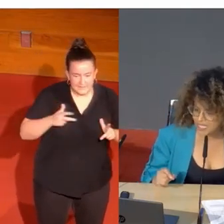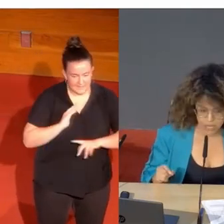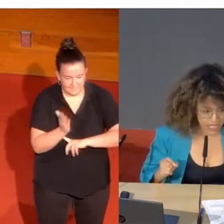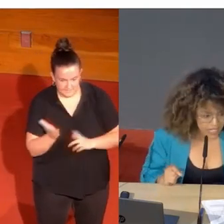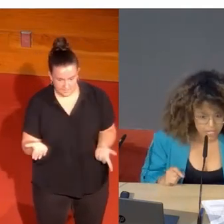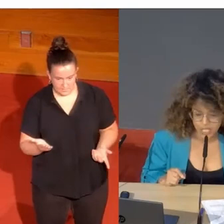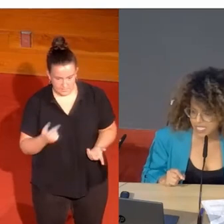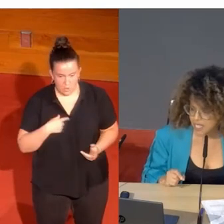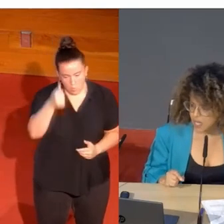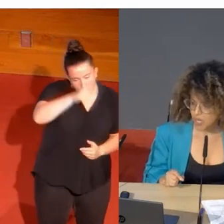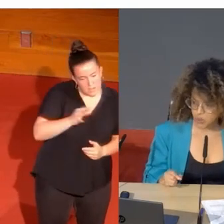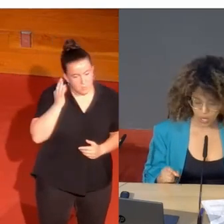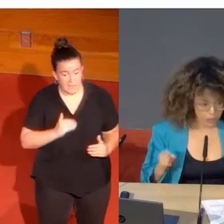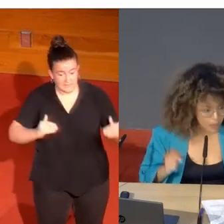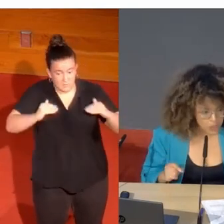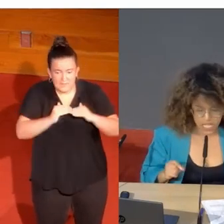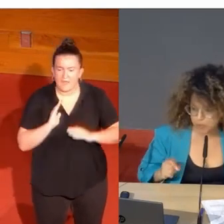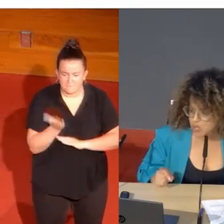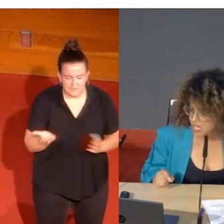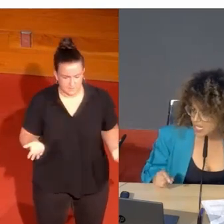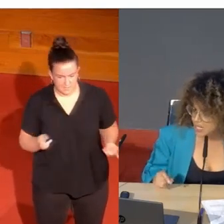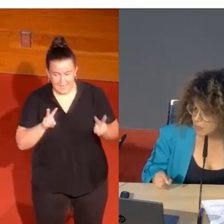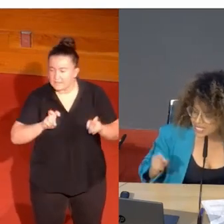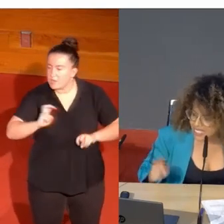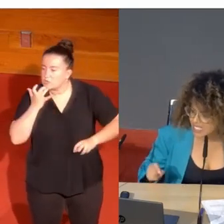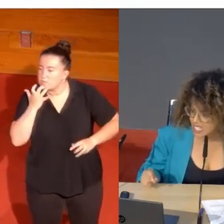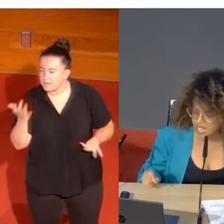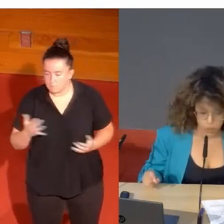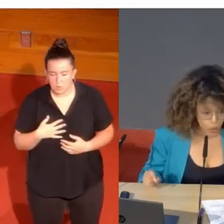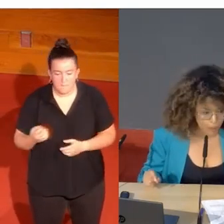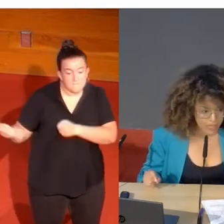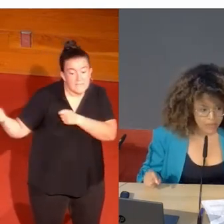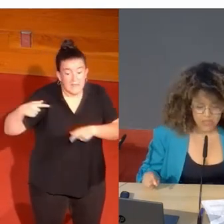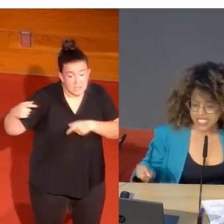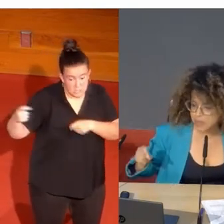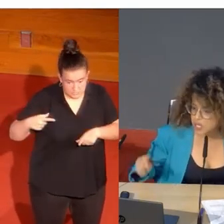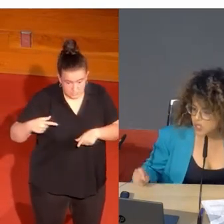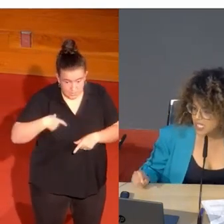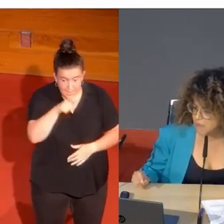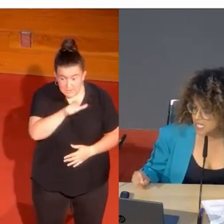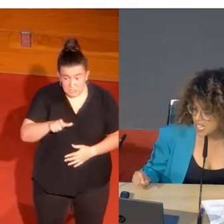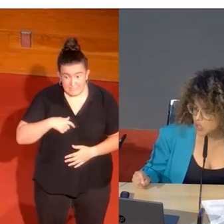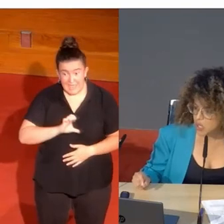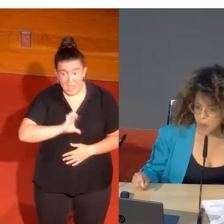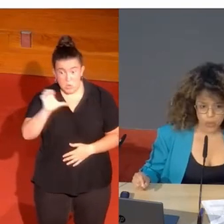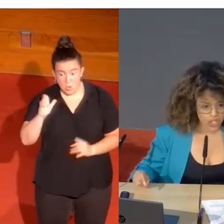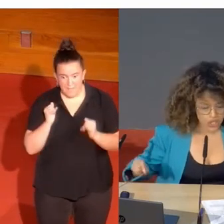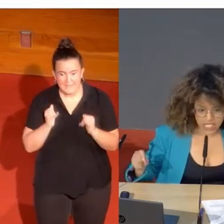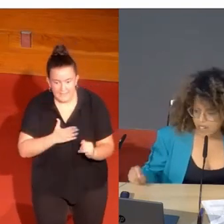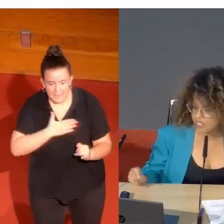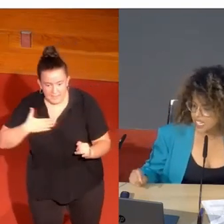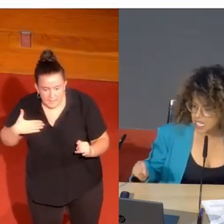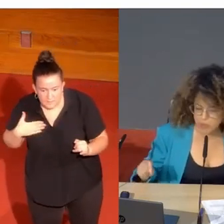otro tema Las migraciones cuando hablamos de las personas que pretenden llegar a Europa estas personas han pasado